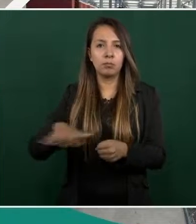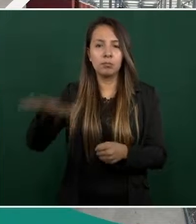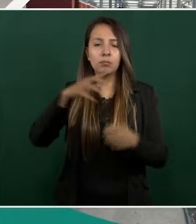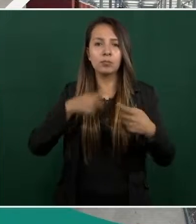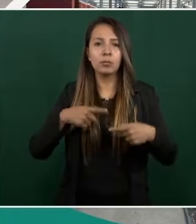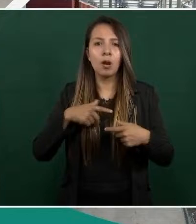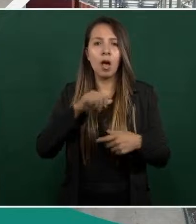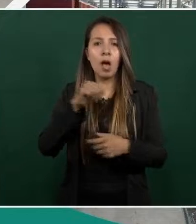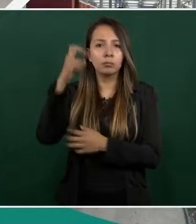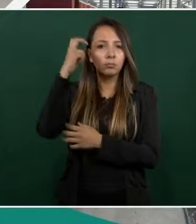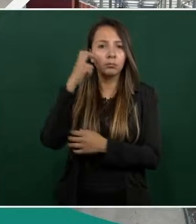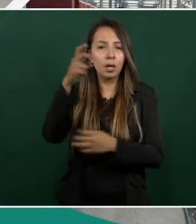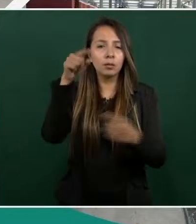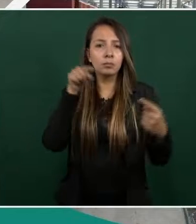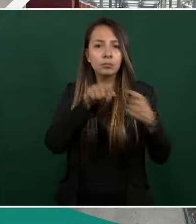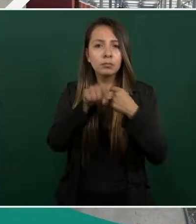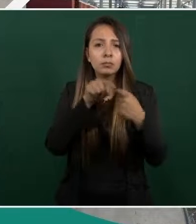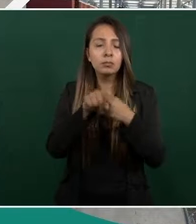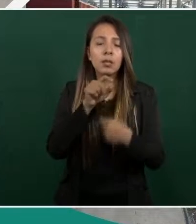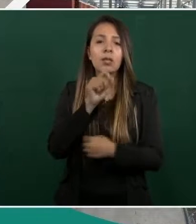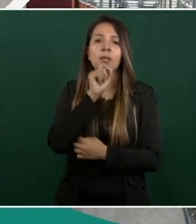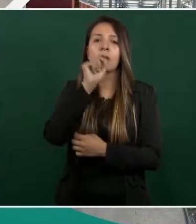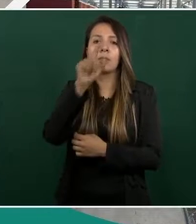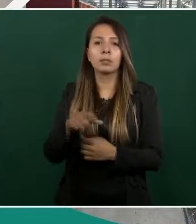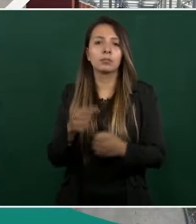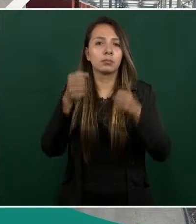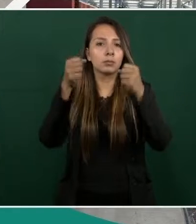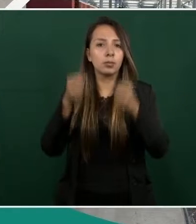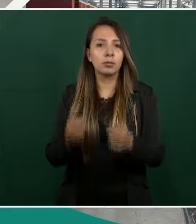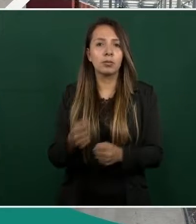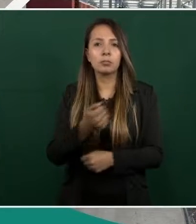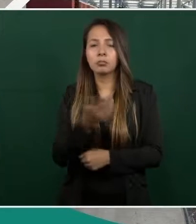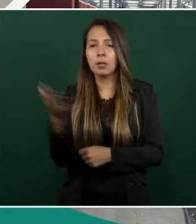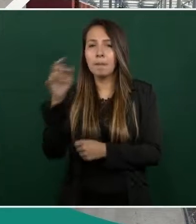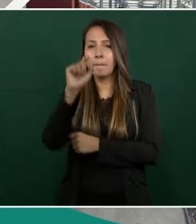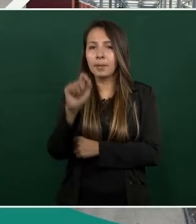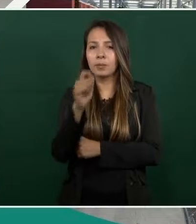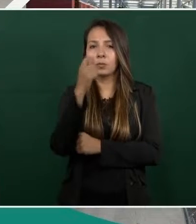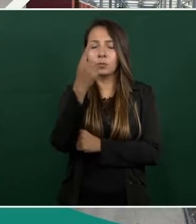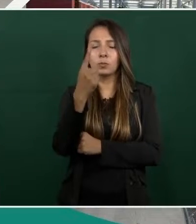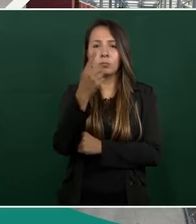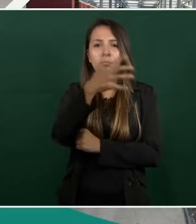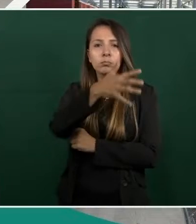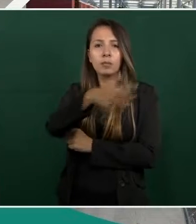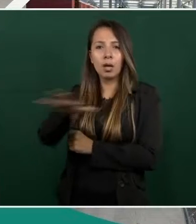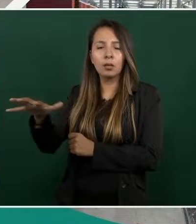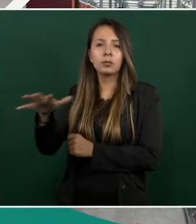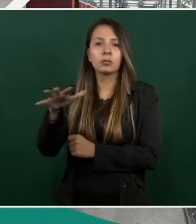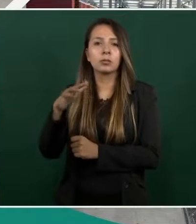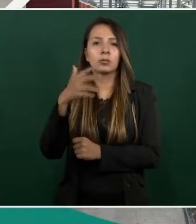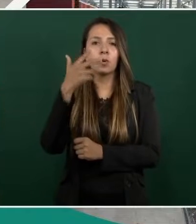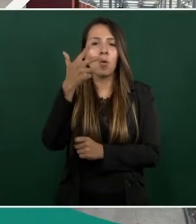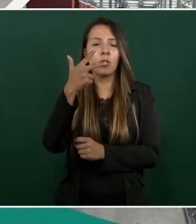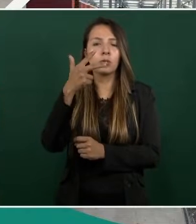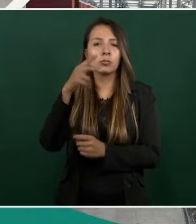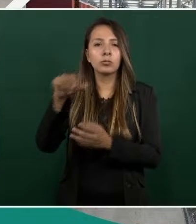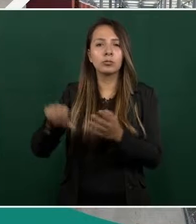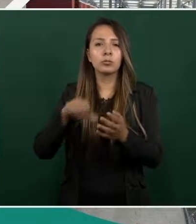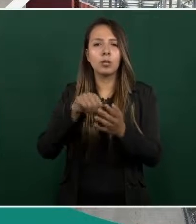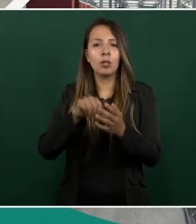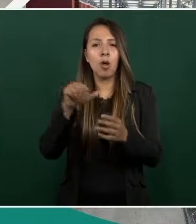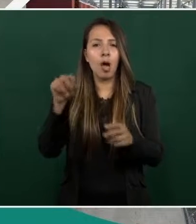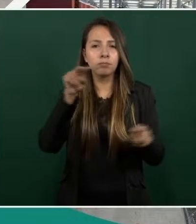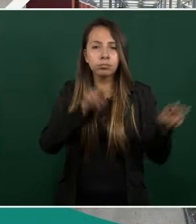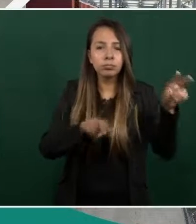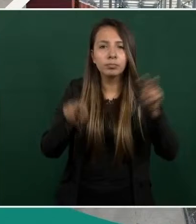carreteras, pero también dando seguridad a 21 playas nacionales, 8 centros arqueológicos, 21 cruces